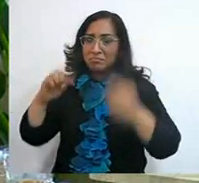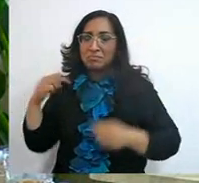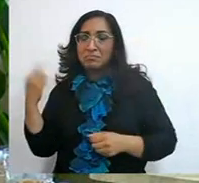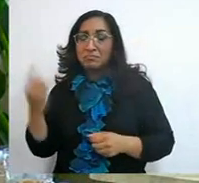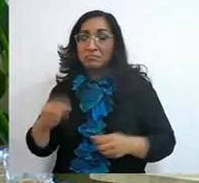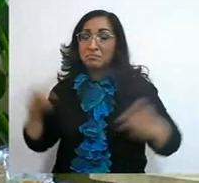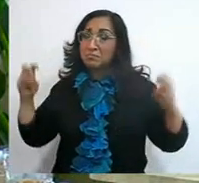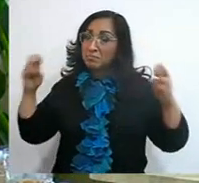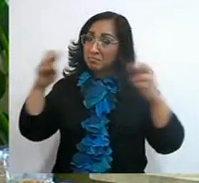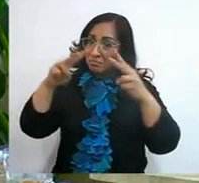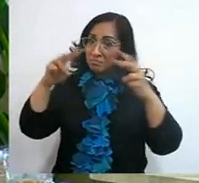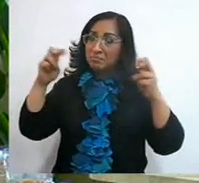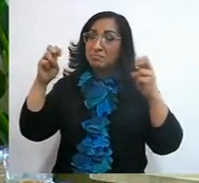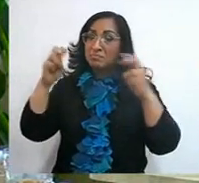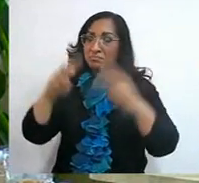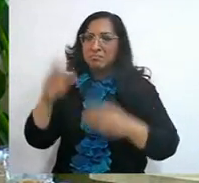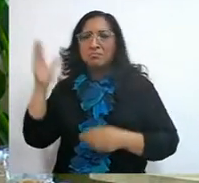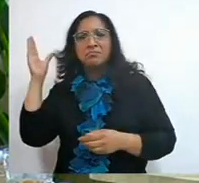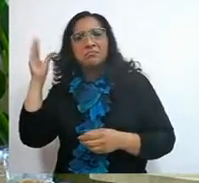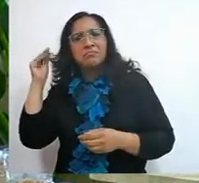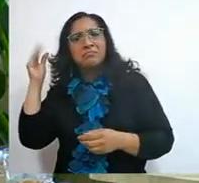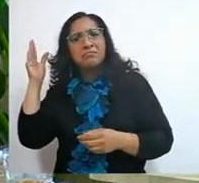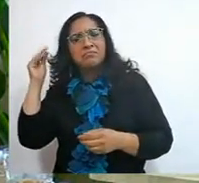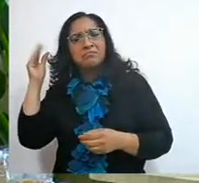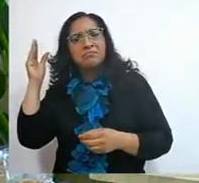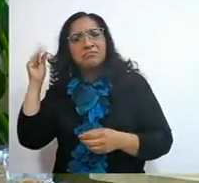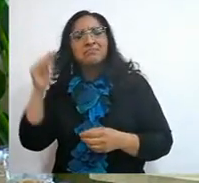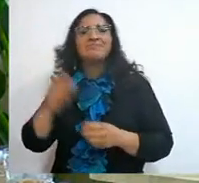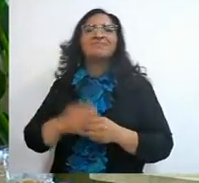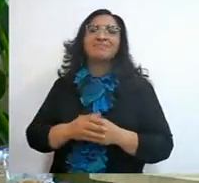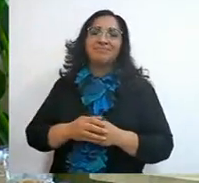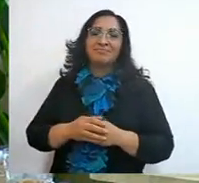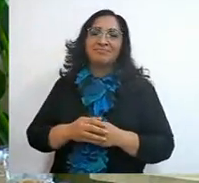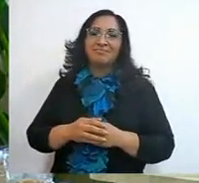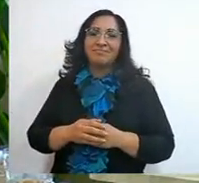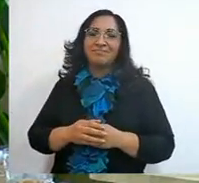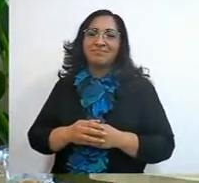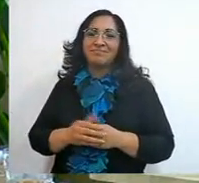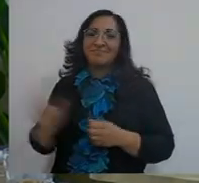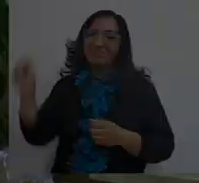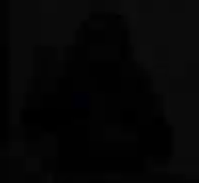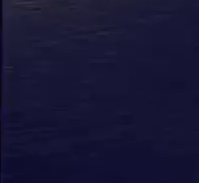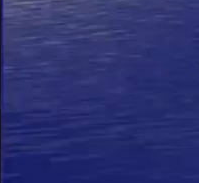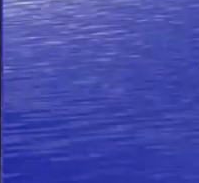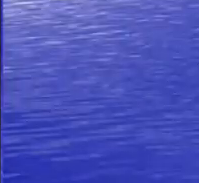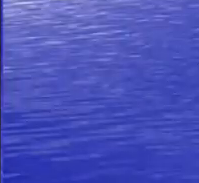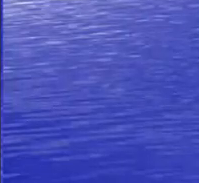y nos estamos oyendo y viendo la semana que entra.